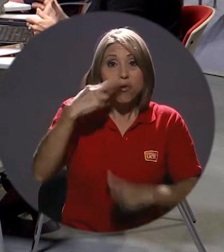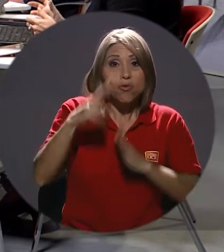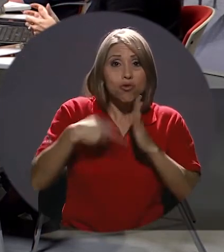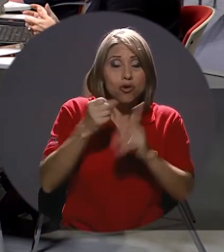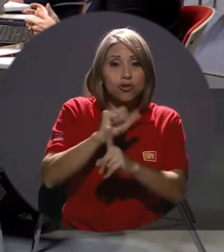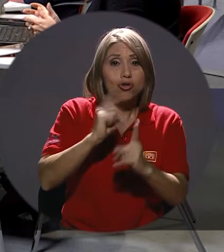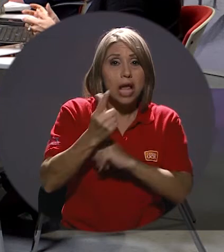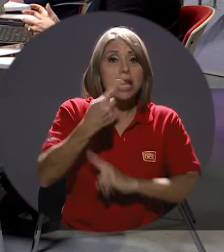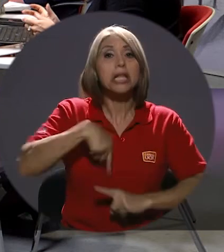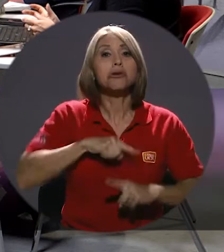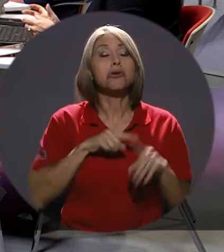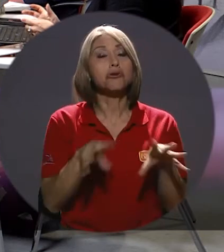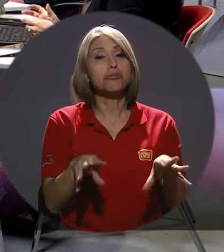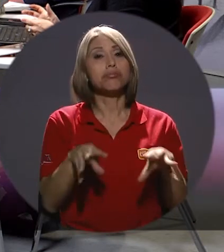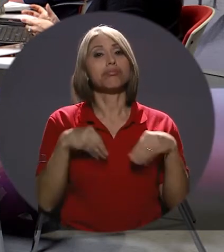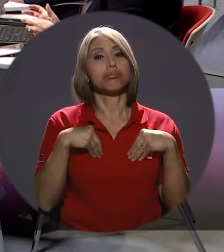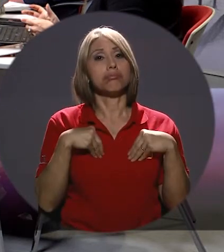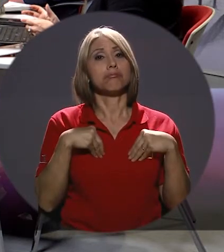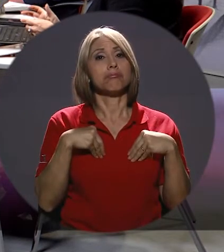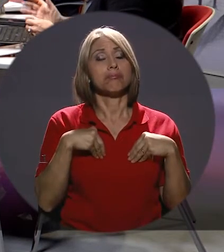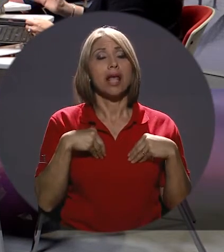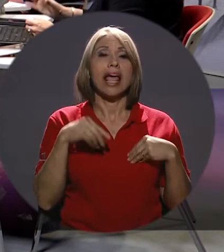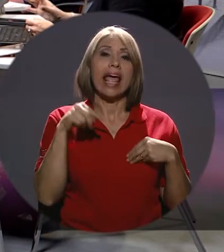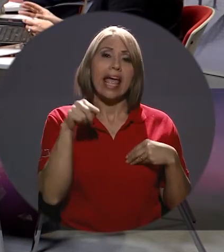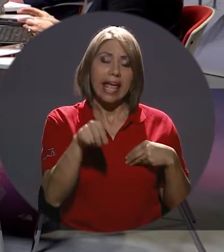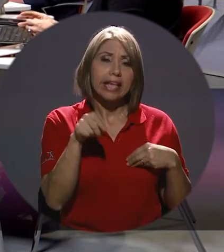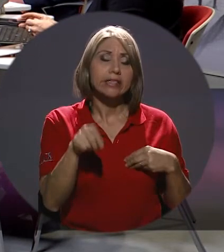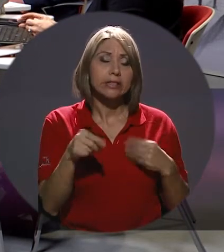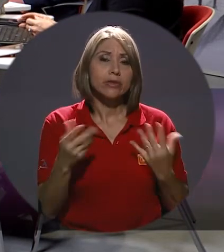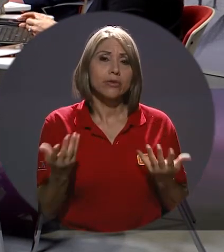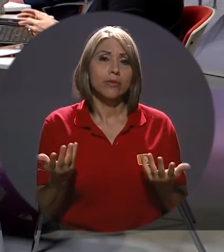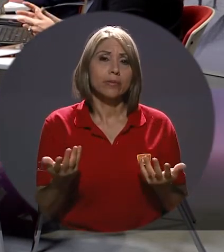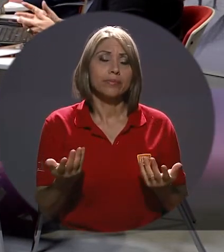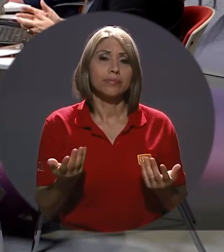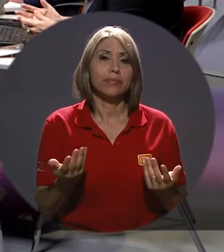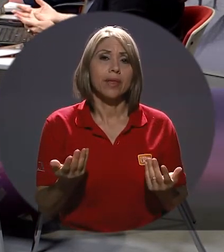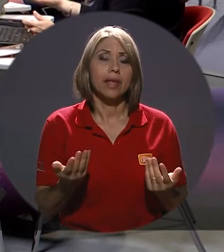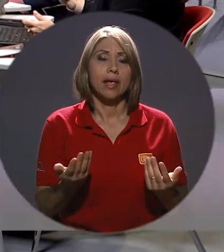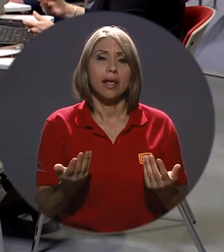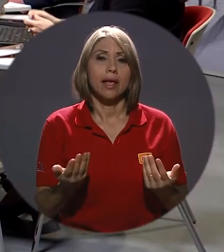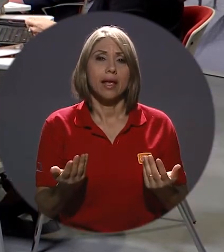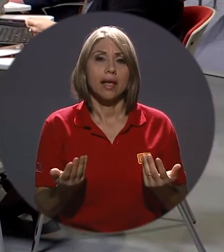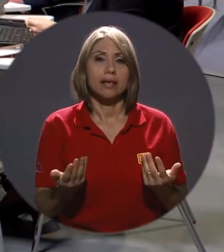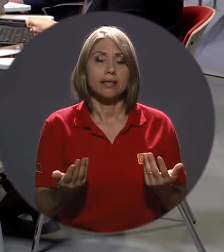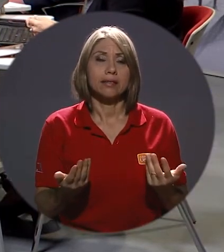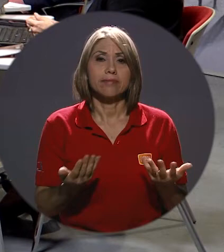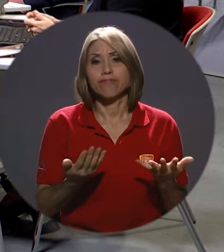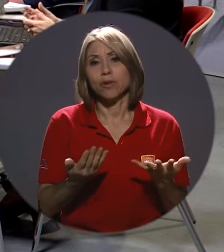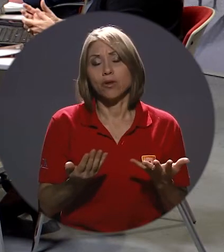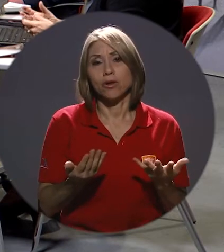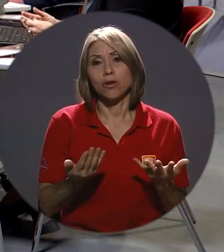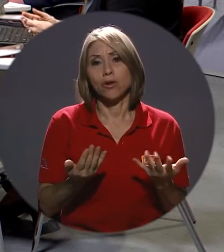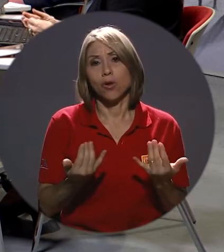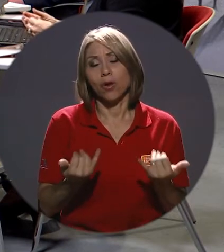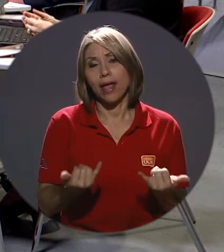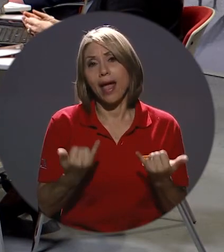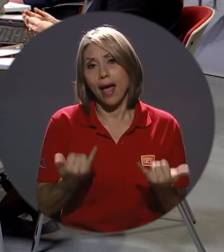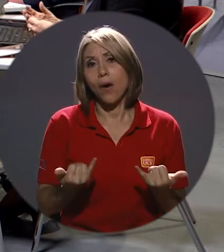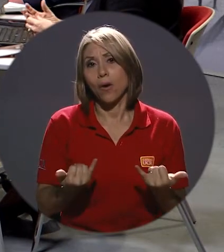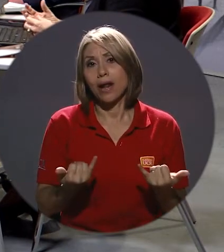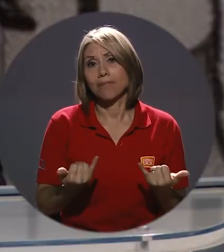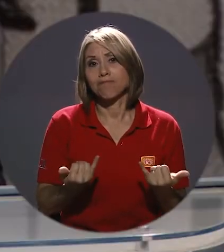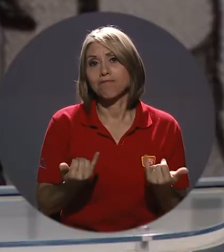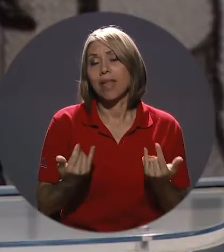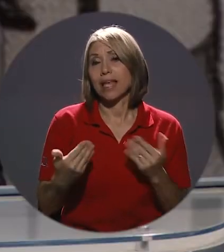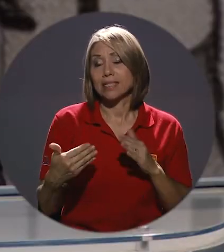es una de esas principales de los aspectos que están jugando